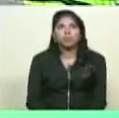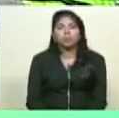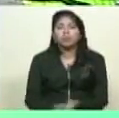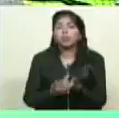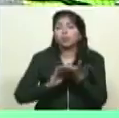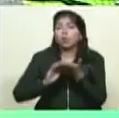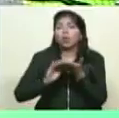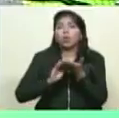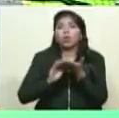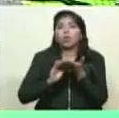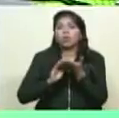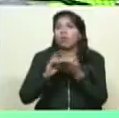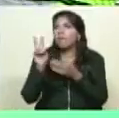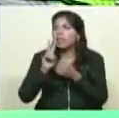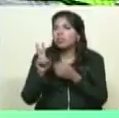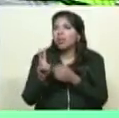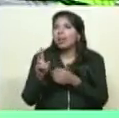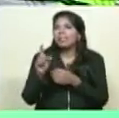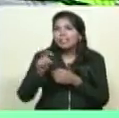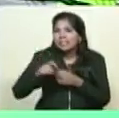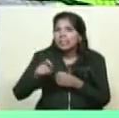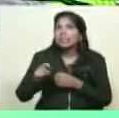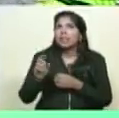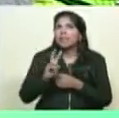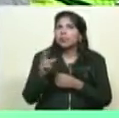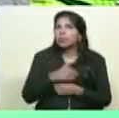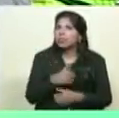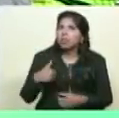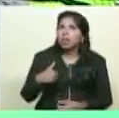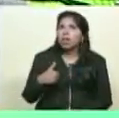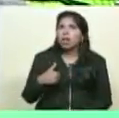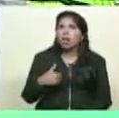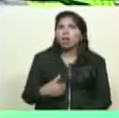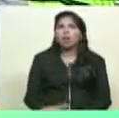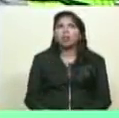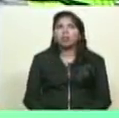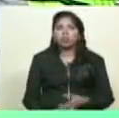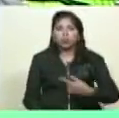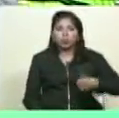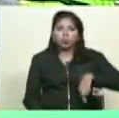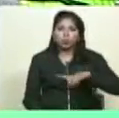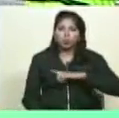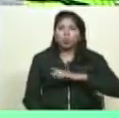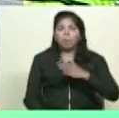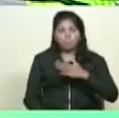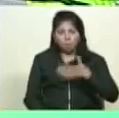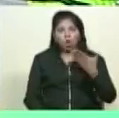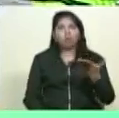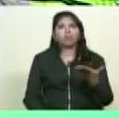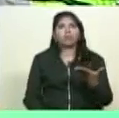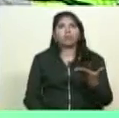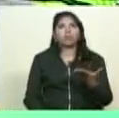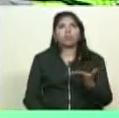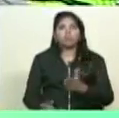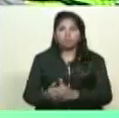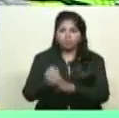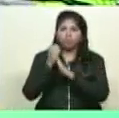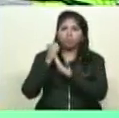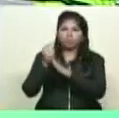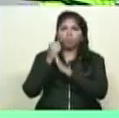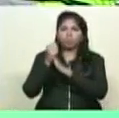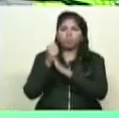Soluciones y más soluciones. Y nosotros tenemos que encabezar, como dice Richard, solo nosotros podemos. Los patriotas,